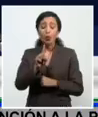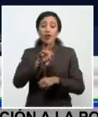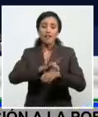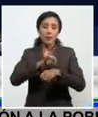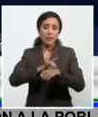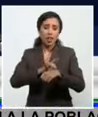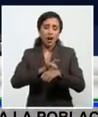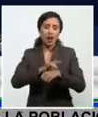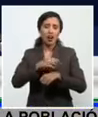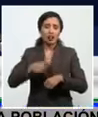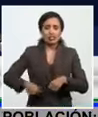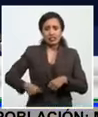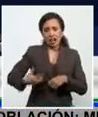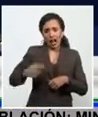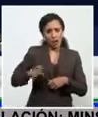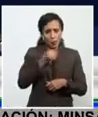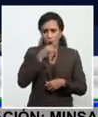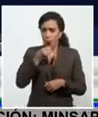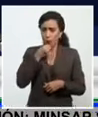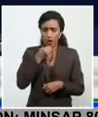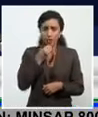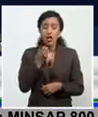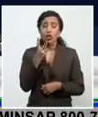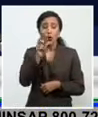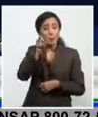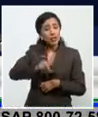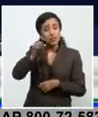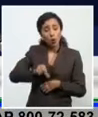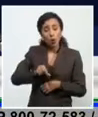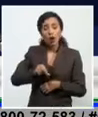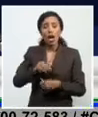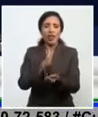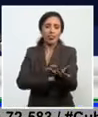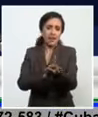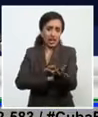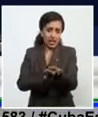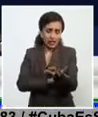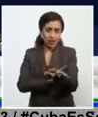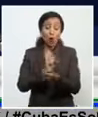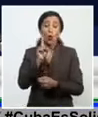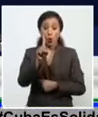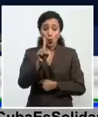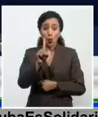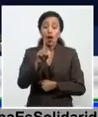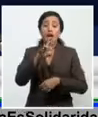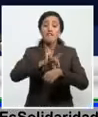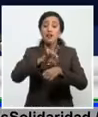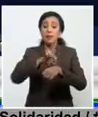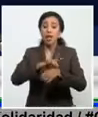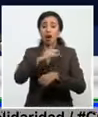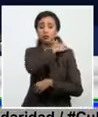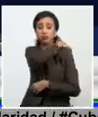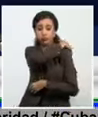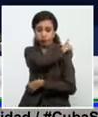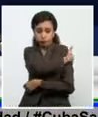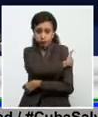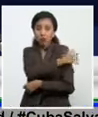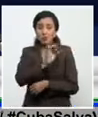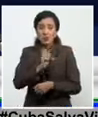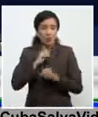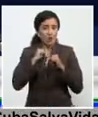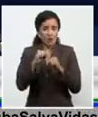insuficiencia renal crónica, 2 tienen el elemento de la diabetes, 1 tiene una enfermedad pulmonar obstructiva